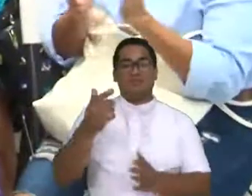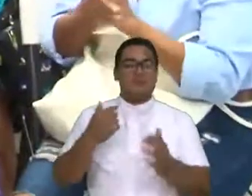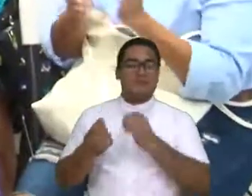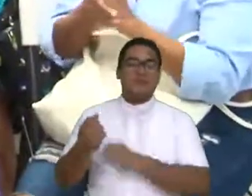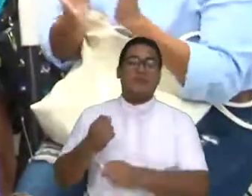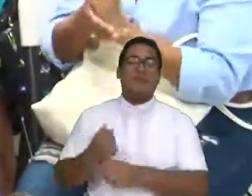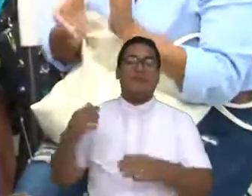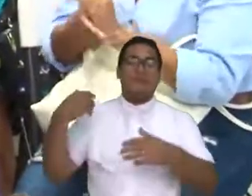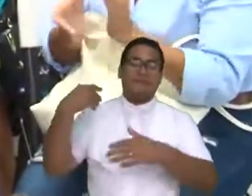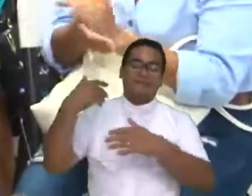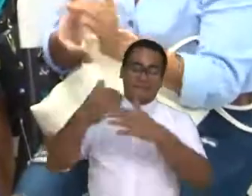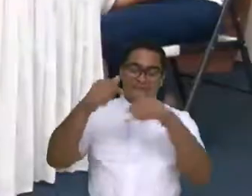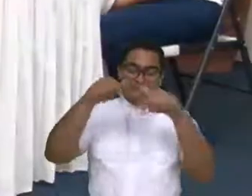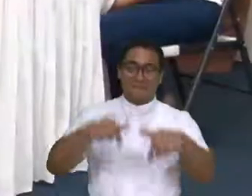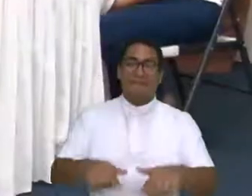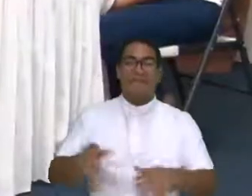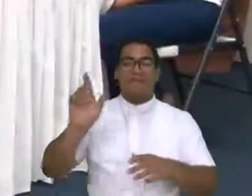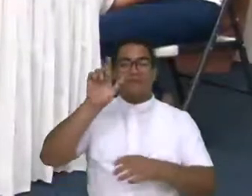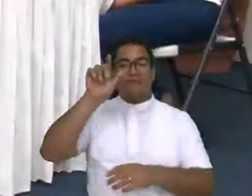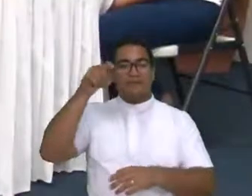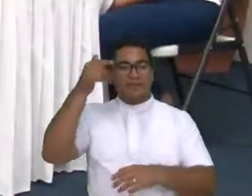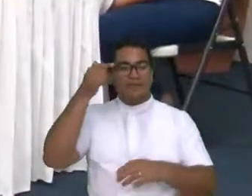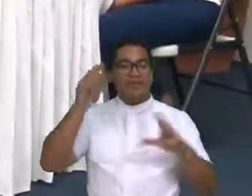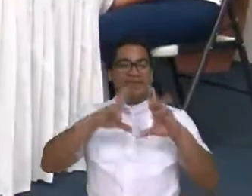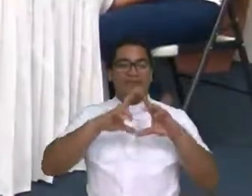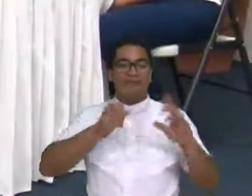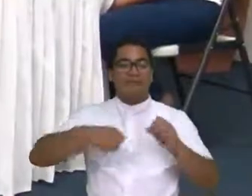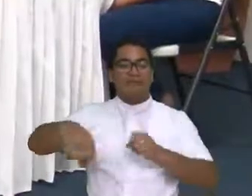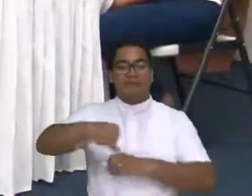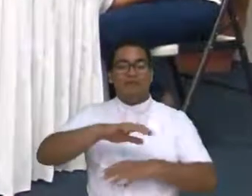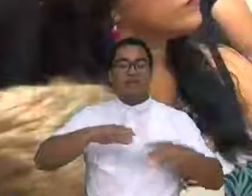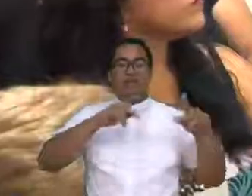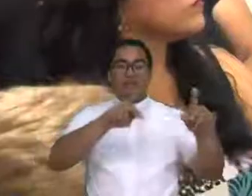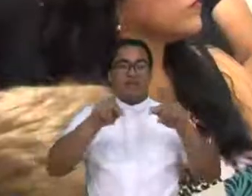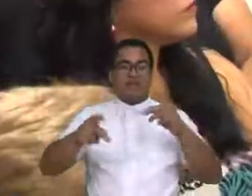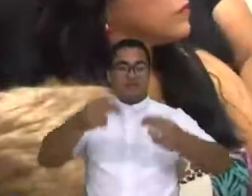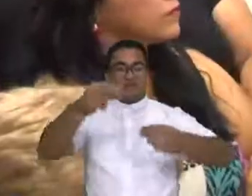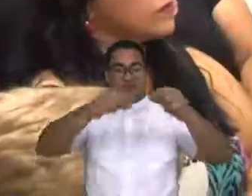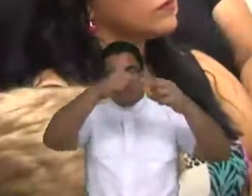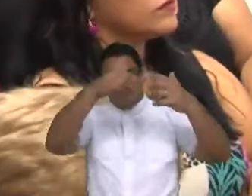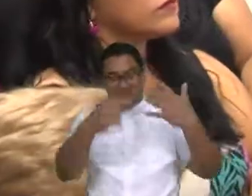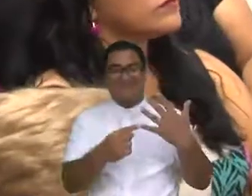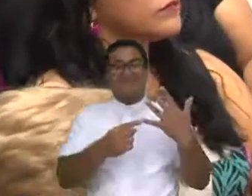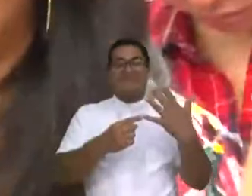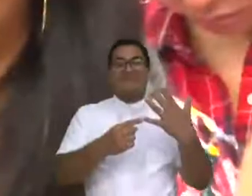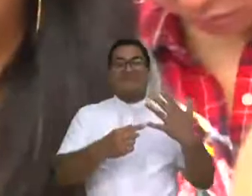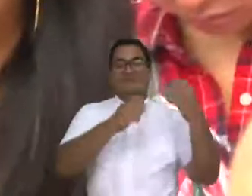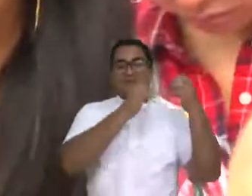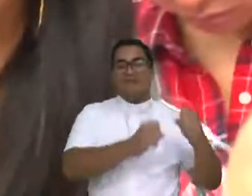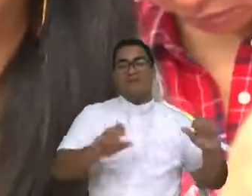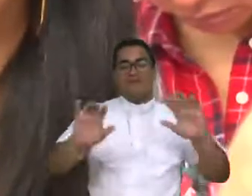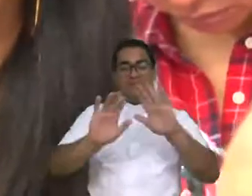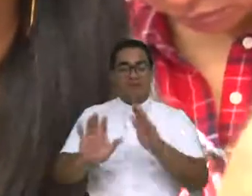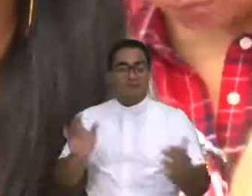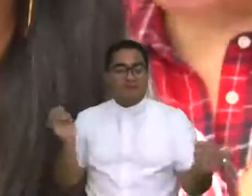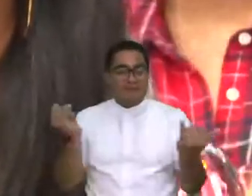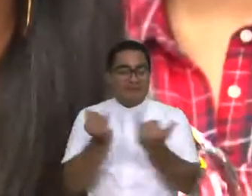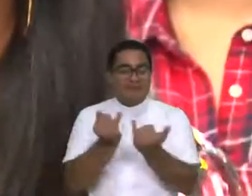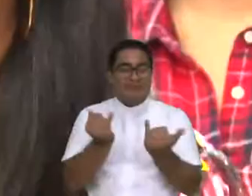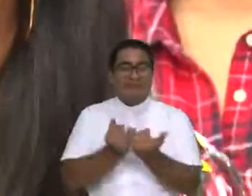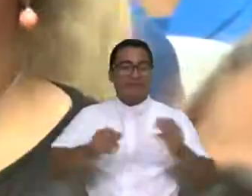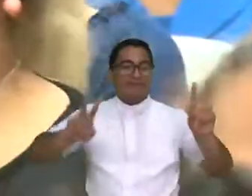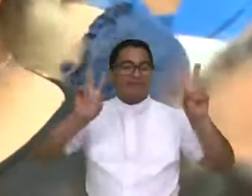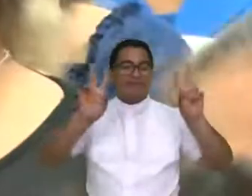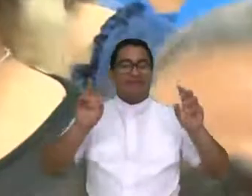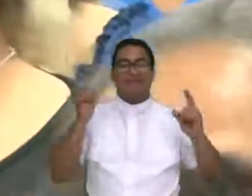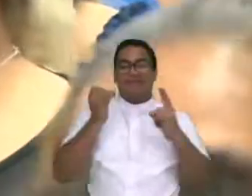un proceso de restitución de derechos que ha permitido que nuestro país se ubique en el quinto lugar a nivel mundial en cuanto a reducción real de brechas de género se